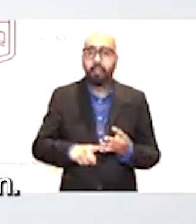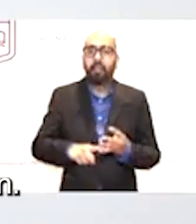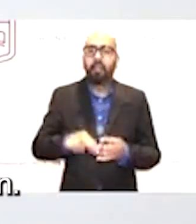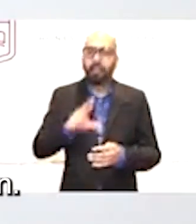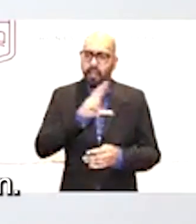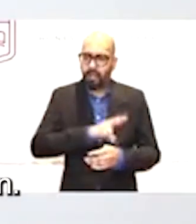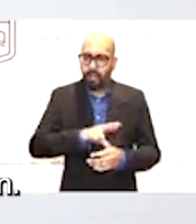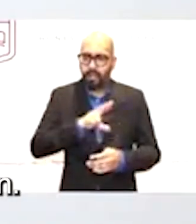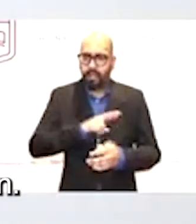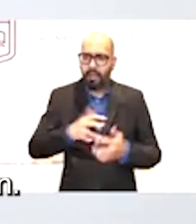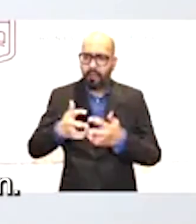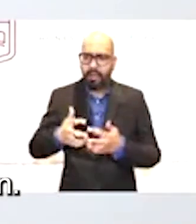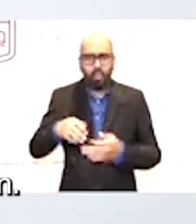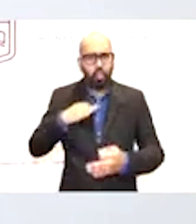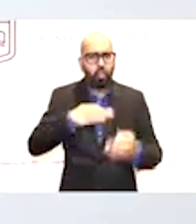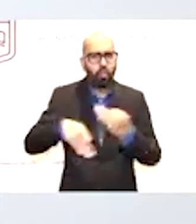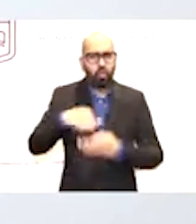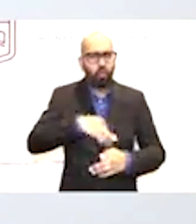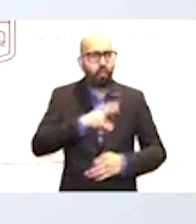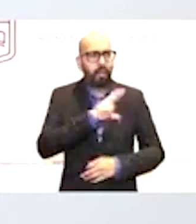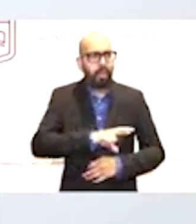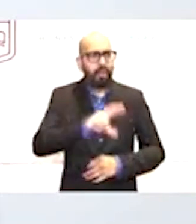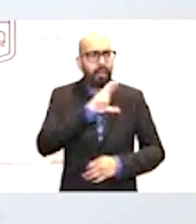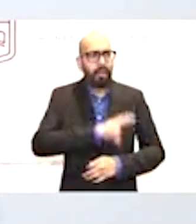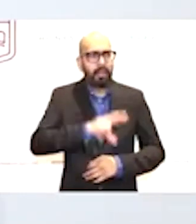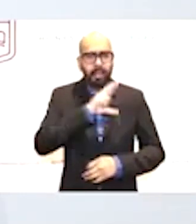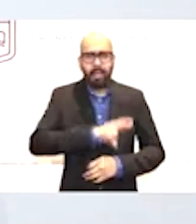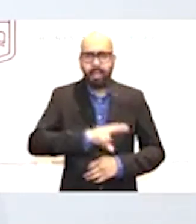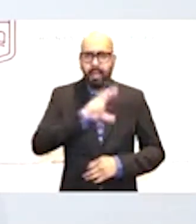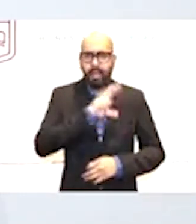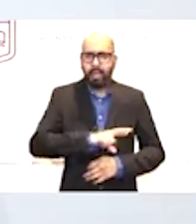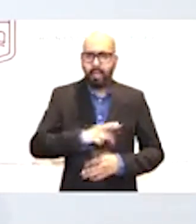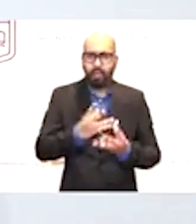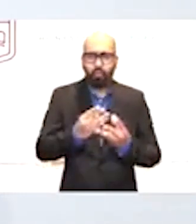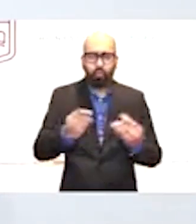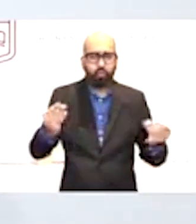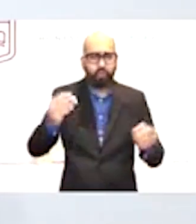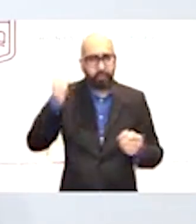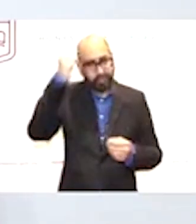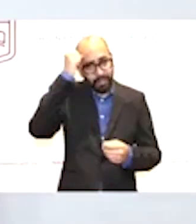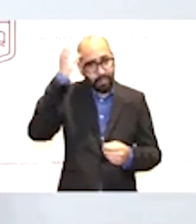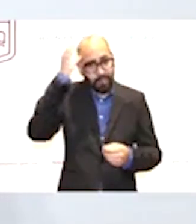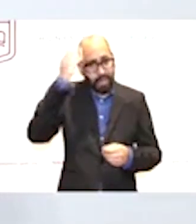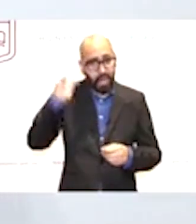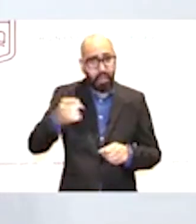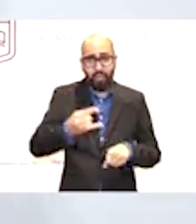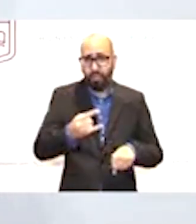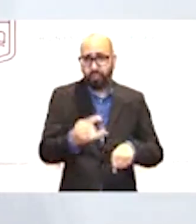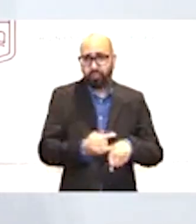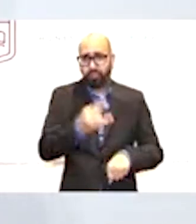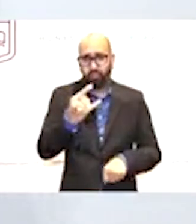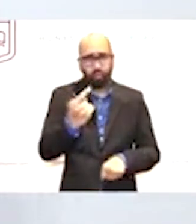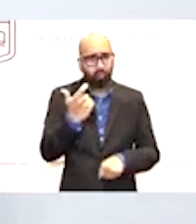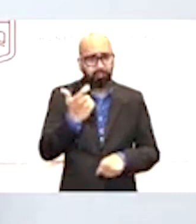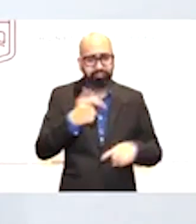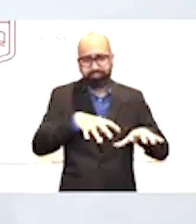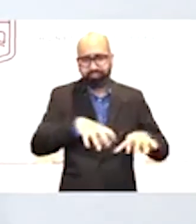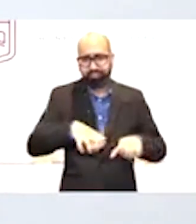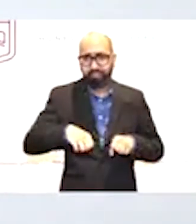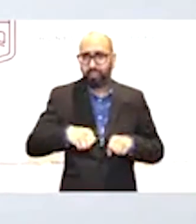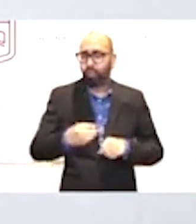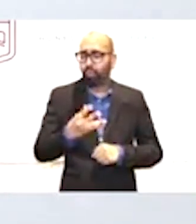o sea, todo lo rentaban. Era el procedimiento de fraude, el arrendamiento. Entonces